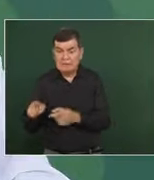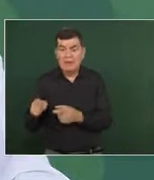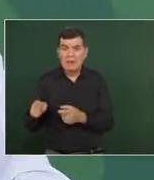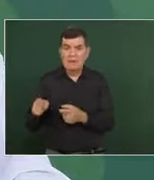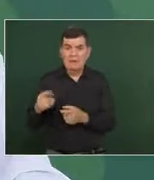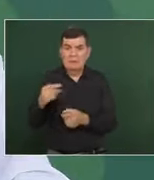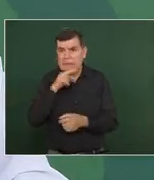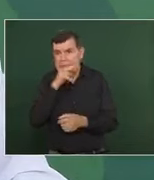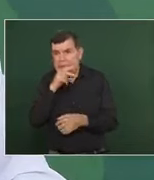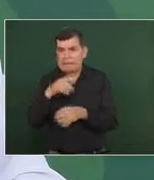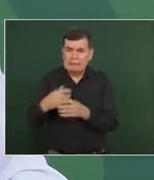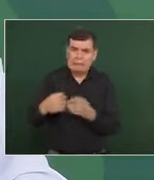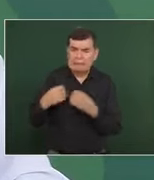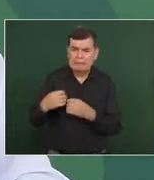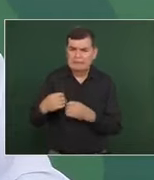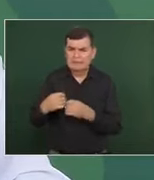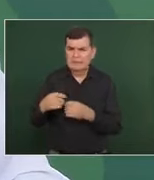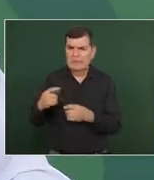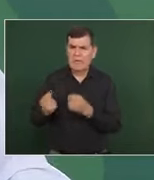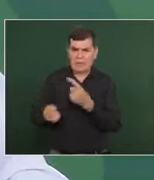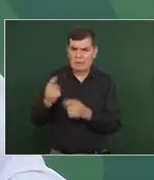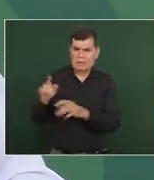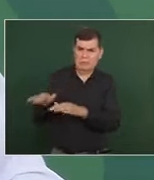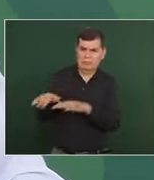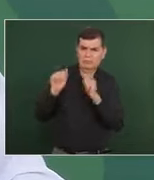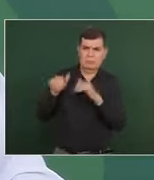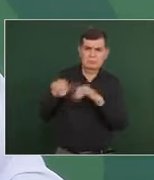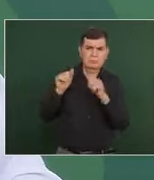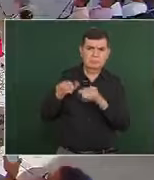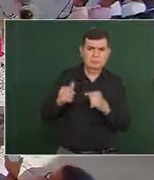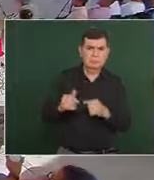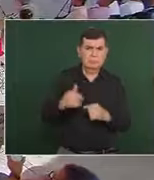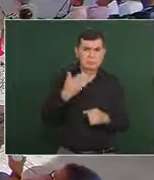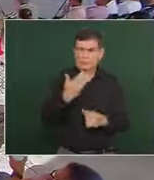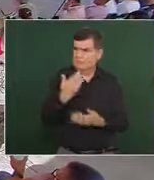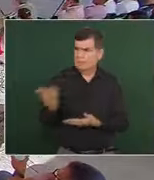abandonar eso lo puede hacer. Ya lo están haciendo muchos